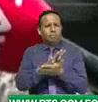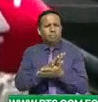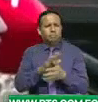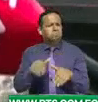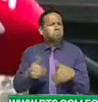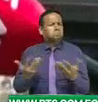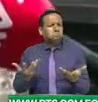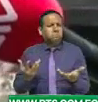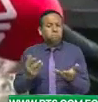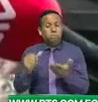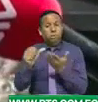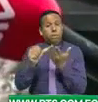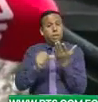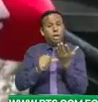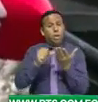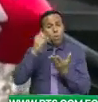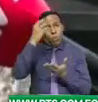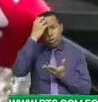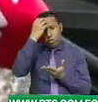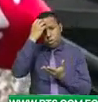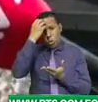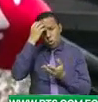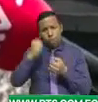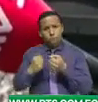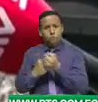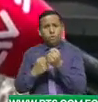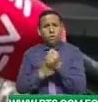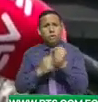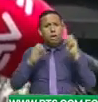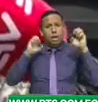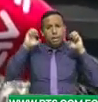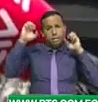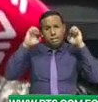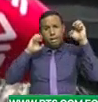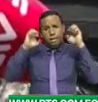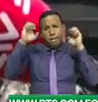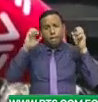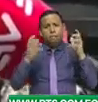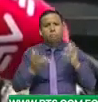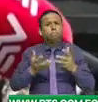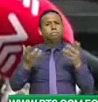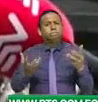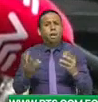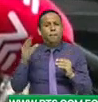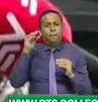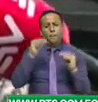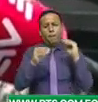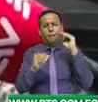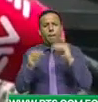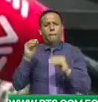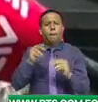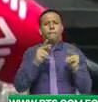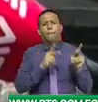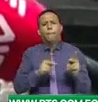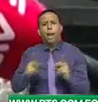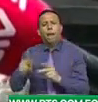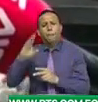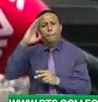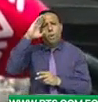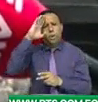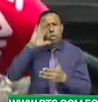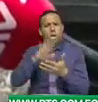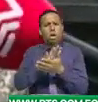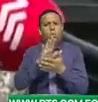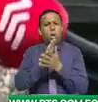el Ministerio de Educación para fortalecer las estrategias. Estamos ya por implementar el plan de policía escolar. Se ha tomado